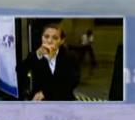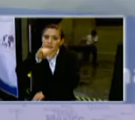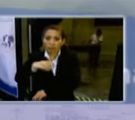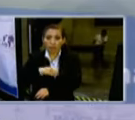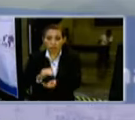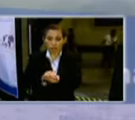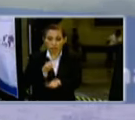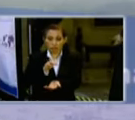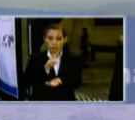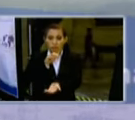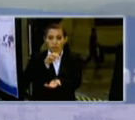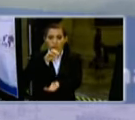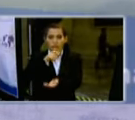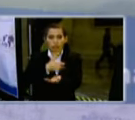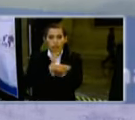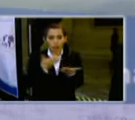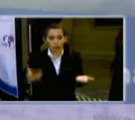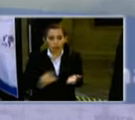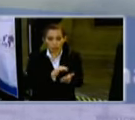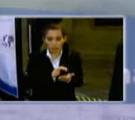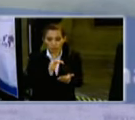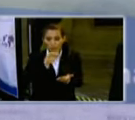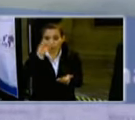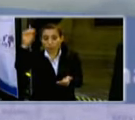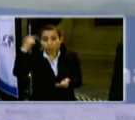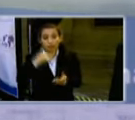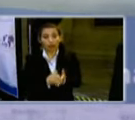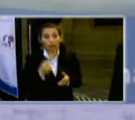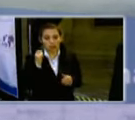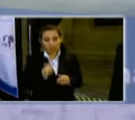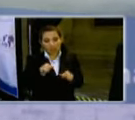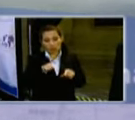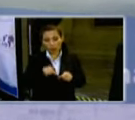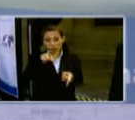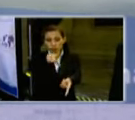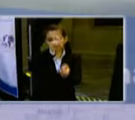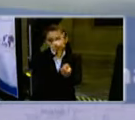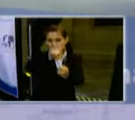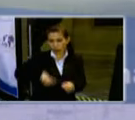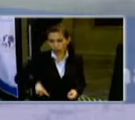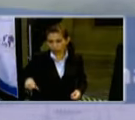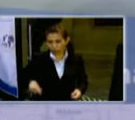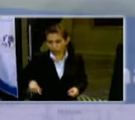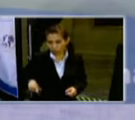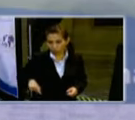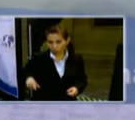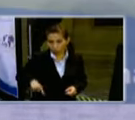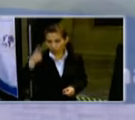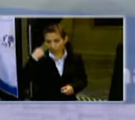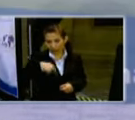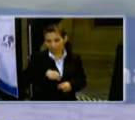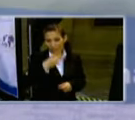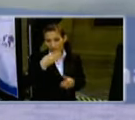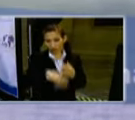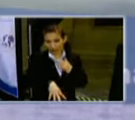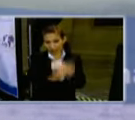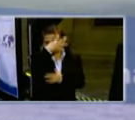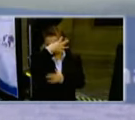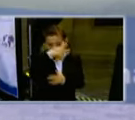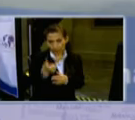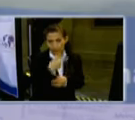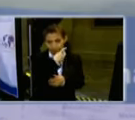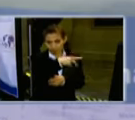venido creciendo. De conformidad con el presupuesto de egresos de la Federación para el ejercicio fiscal